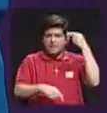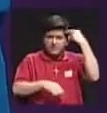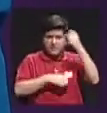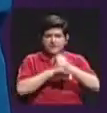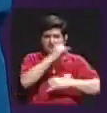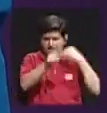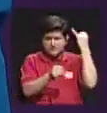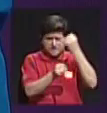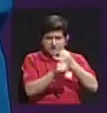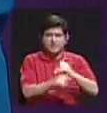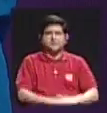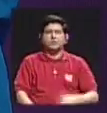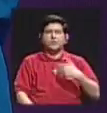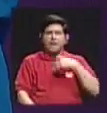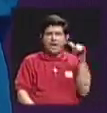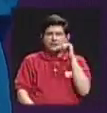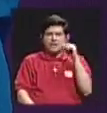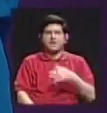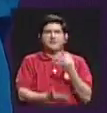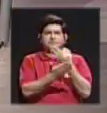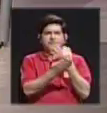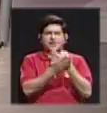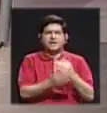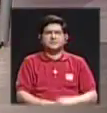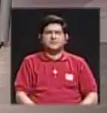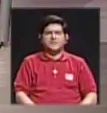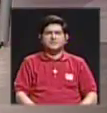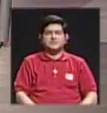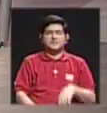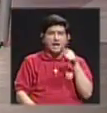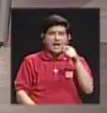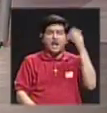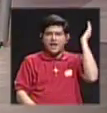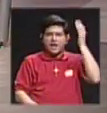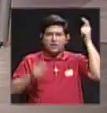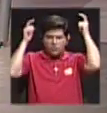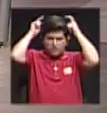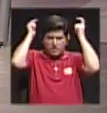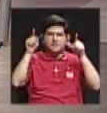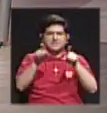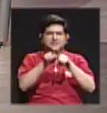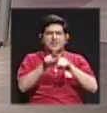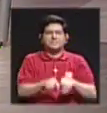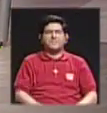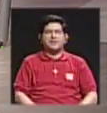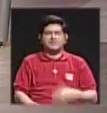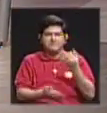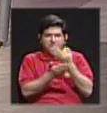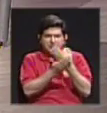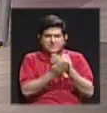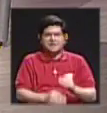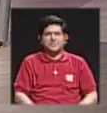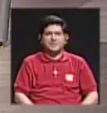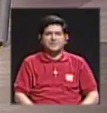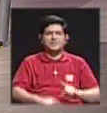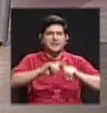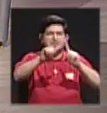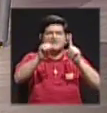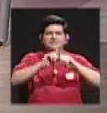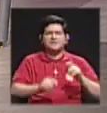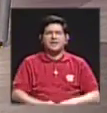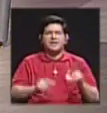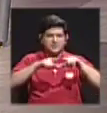¿verdad? Tenemos también que financia la conferencia episcopal, financia la arquidiócesis, financia las